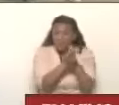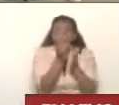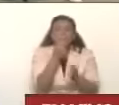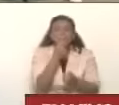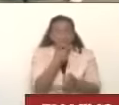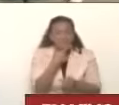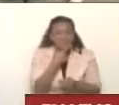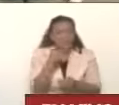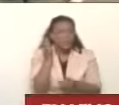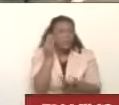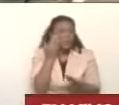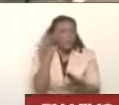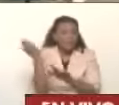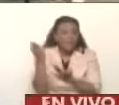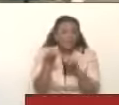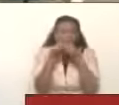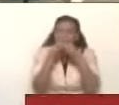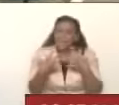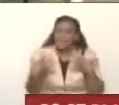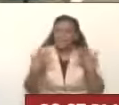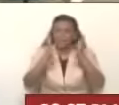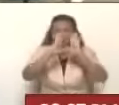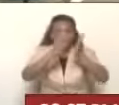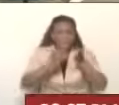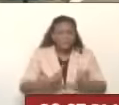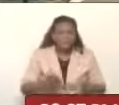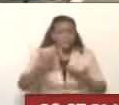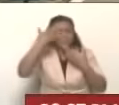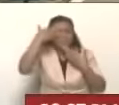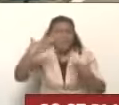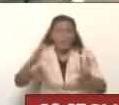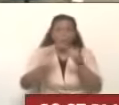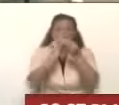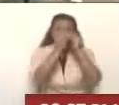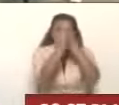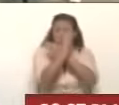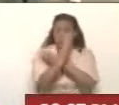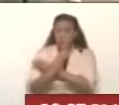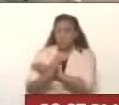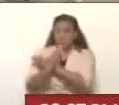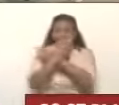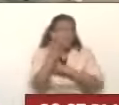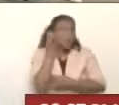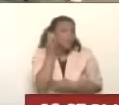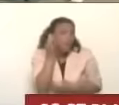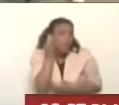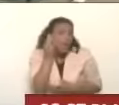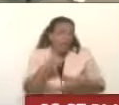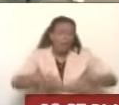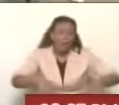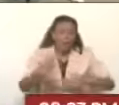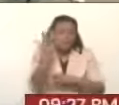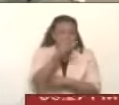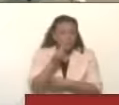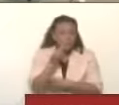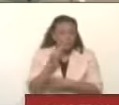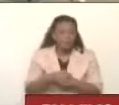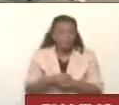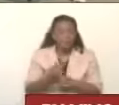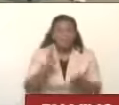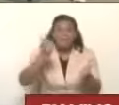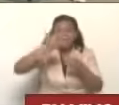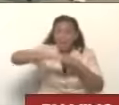bonito, mujeres. Miren esta belleza, un salón de autocuidado de Venezuela Mujer. ¡Maracaibo!